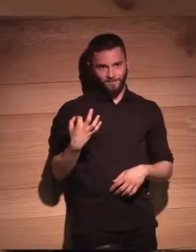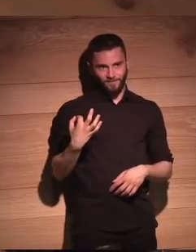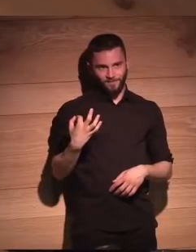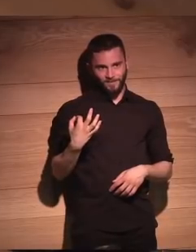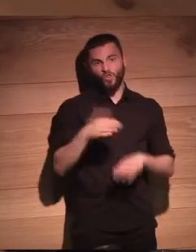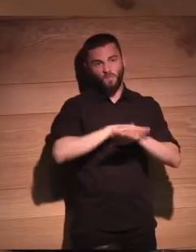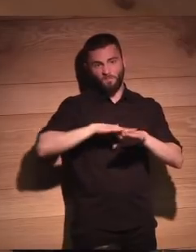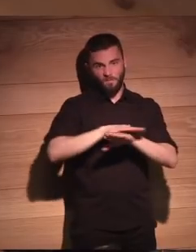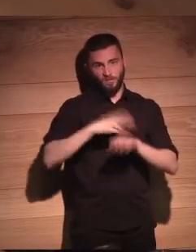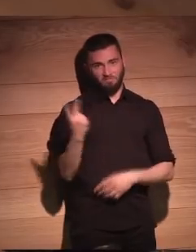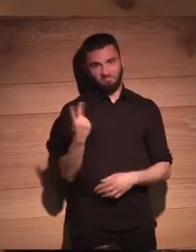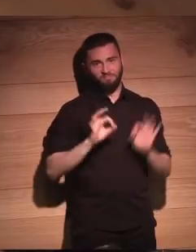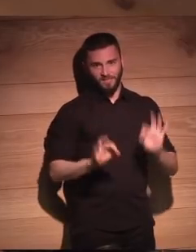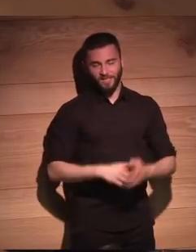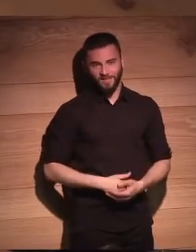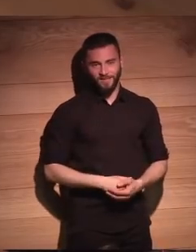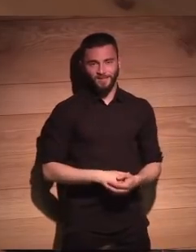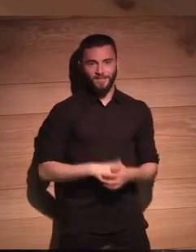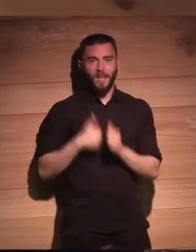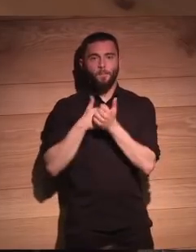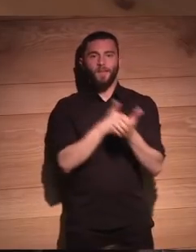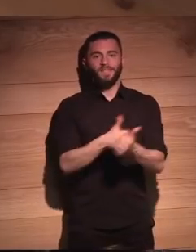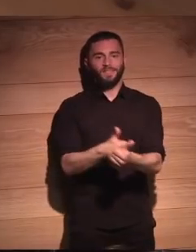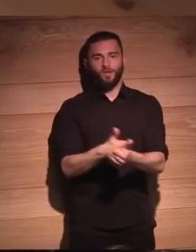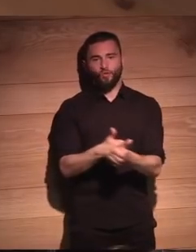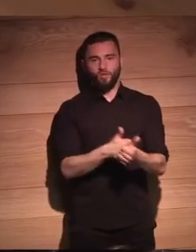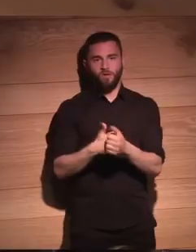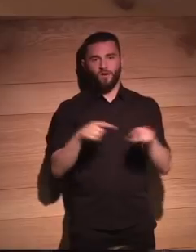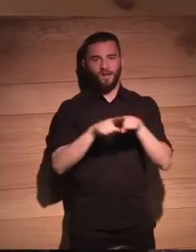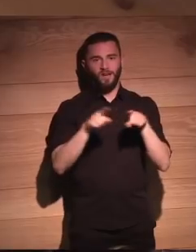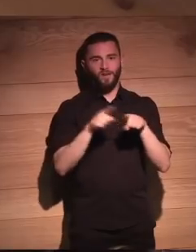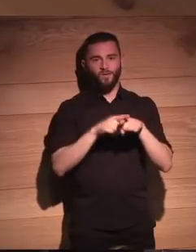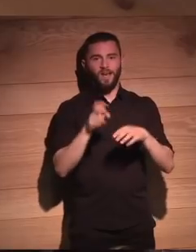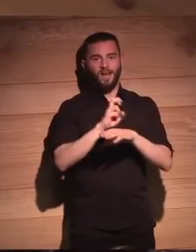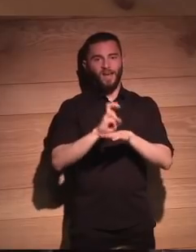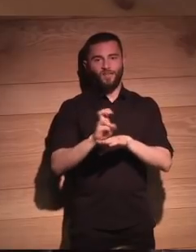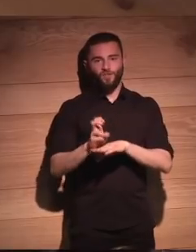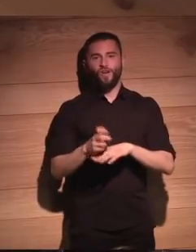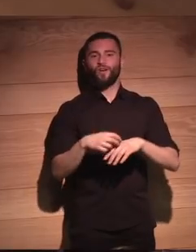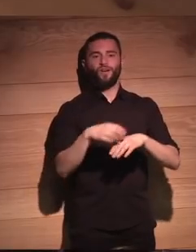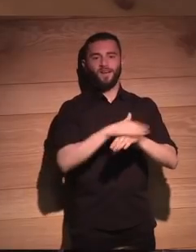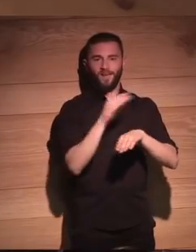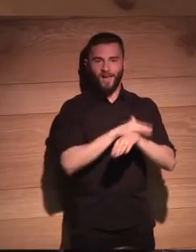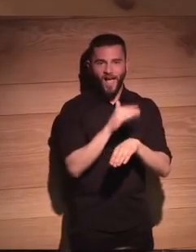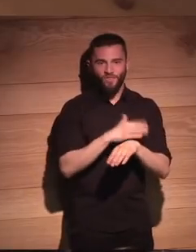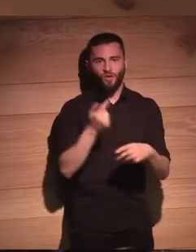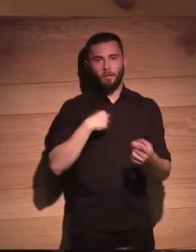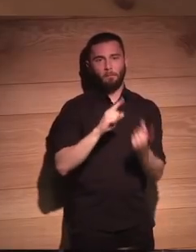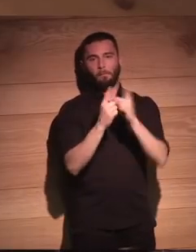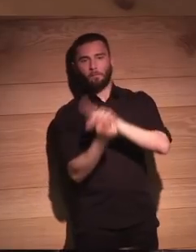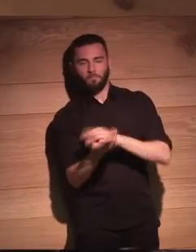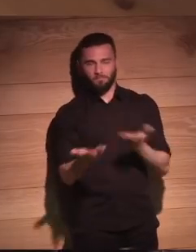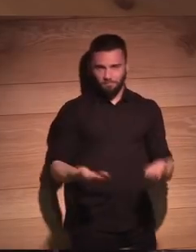arquetipo básico, ¿no? Entre estos dos. Sí, Es la sí. persecución, el ratón y el gato, al que un poquito ha dado la vuelta. Y